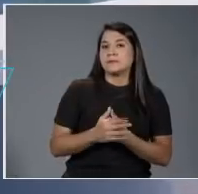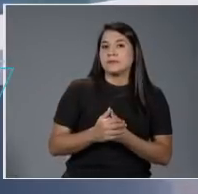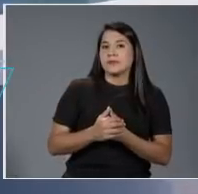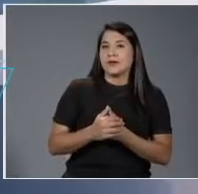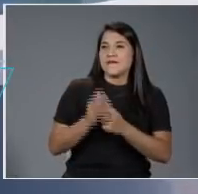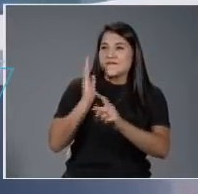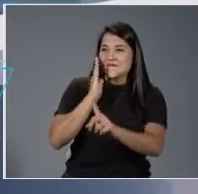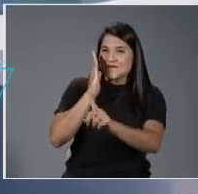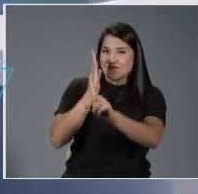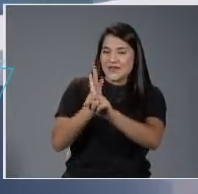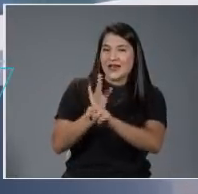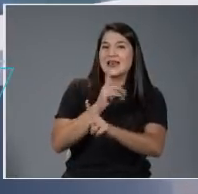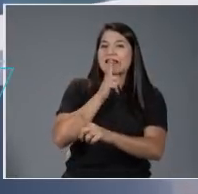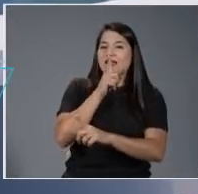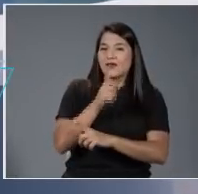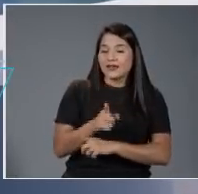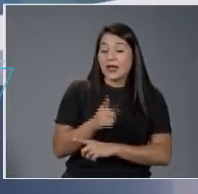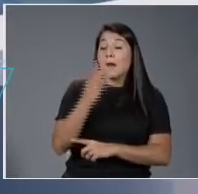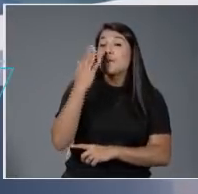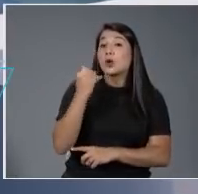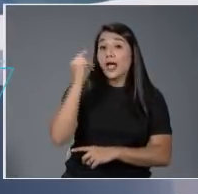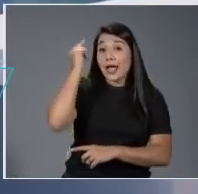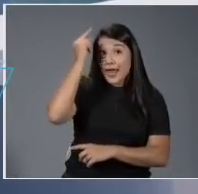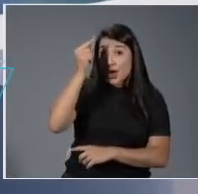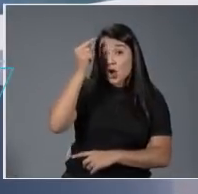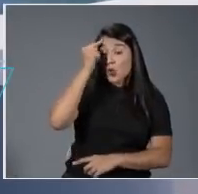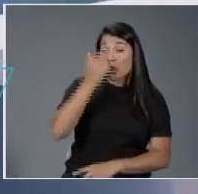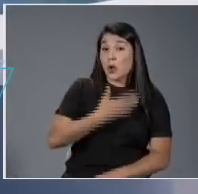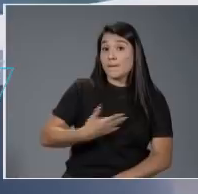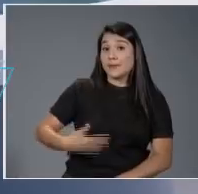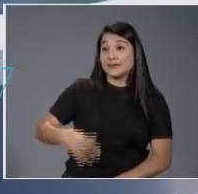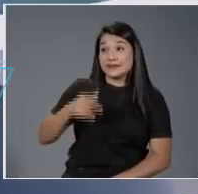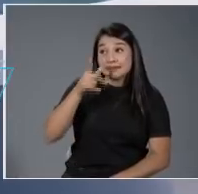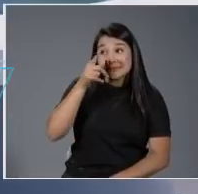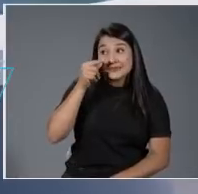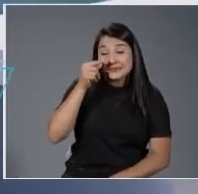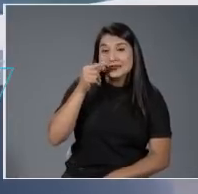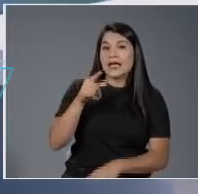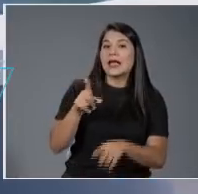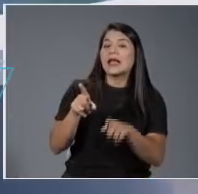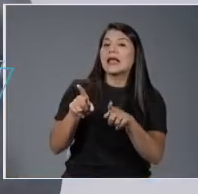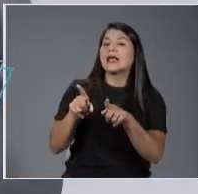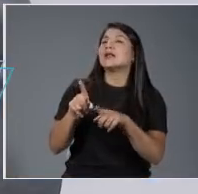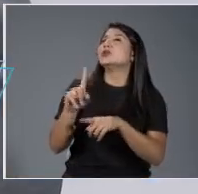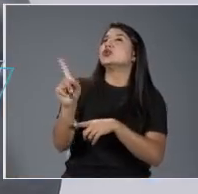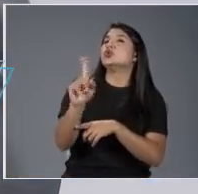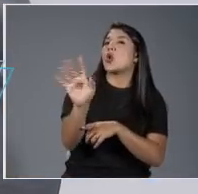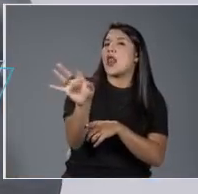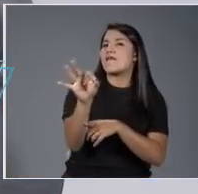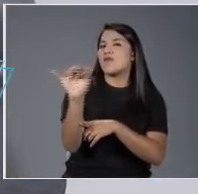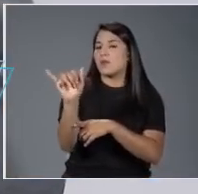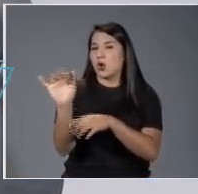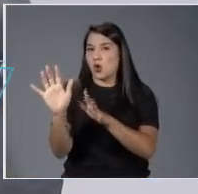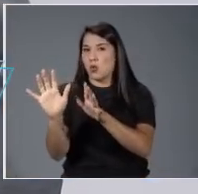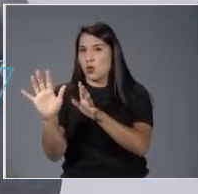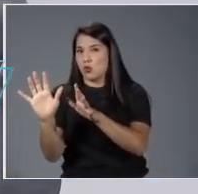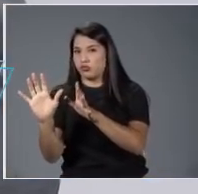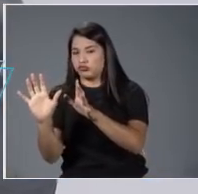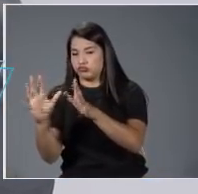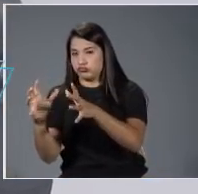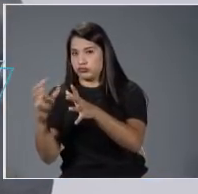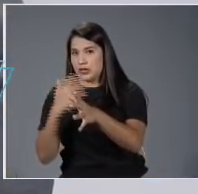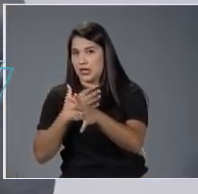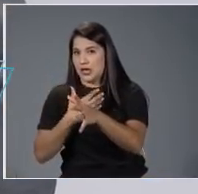fiel a la verdad, digamos, porque el gobierno de Luis Guillermo Solís también se conforma, no en la forma en la que lo hace Carlos Alvarado, pero también se